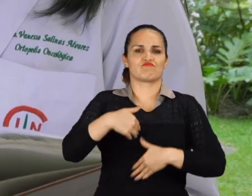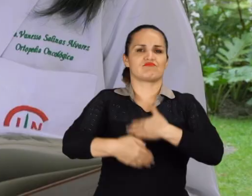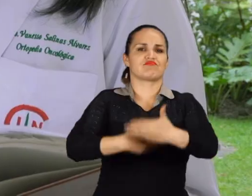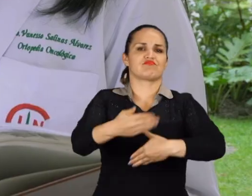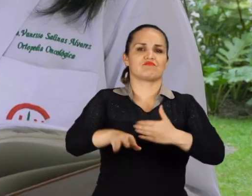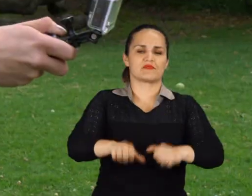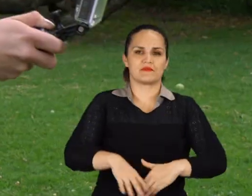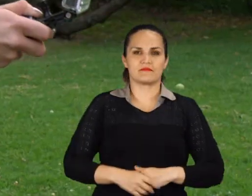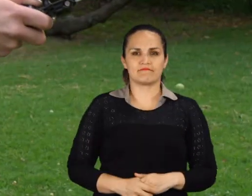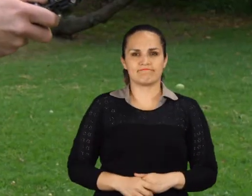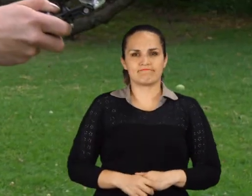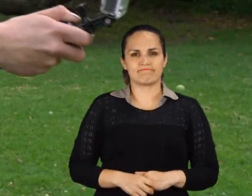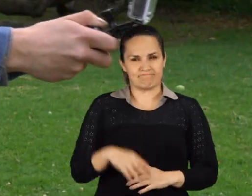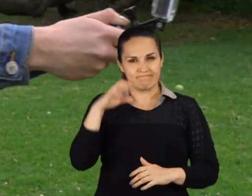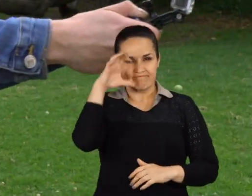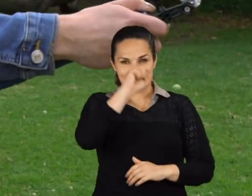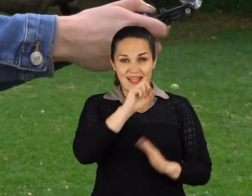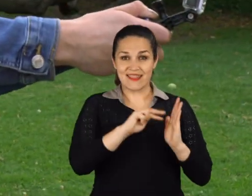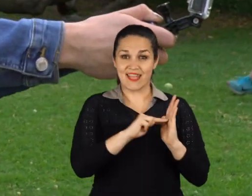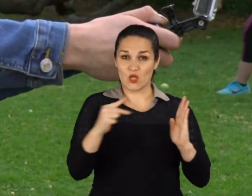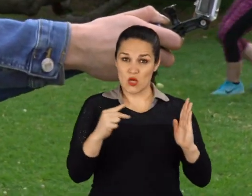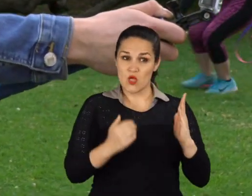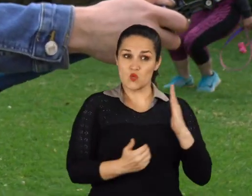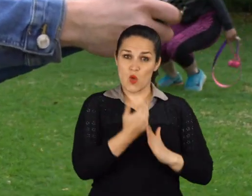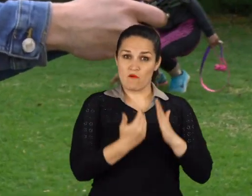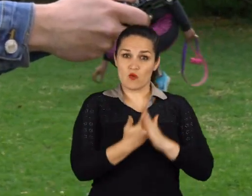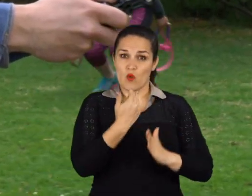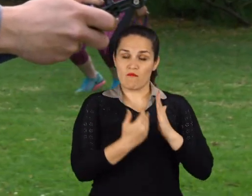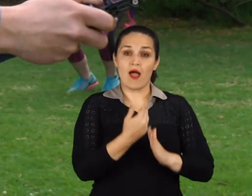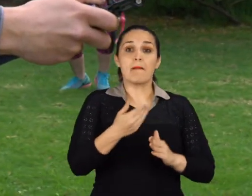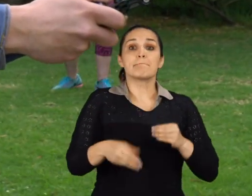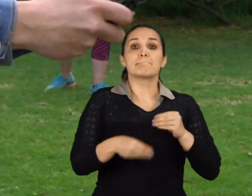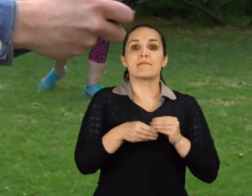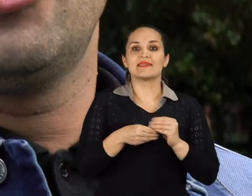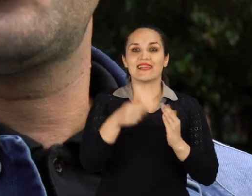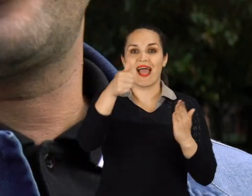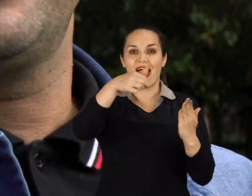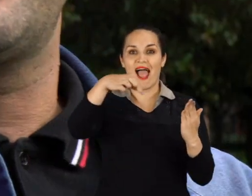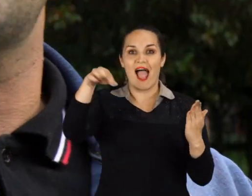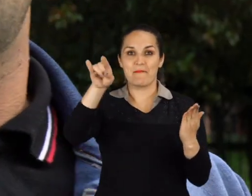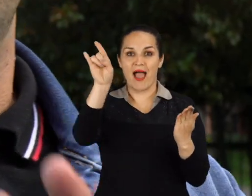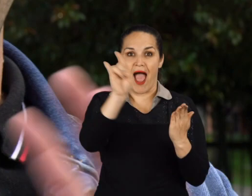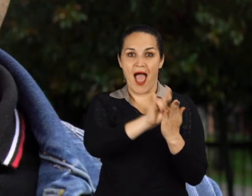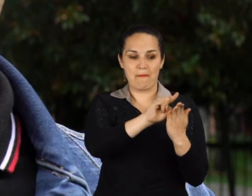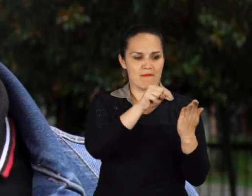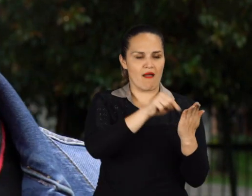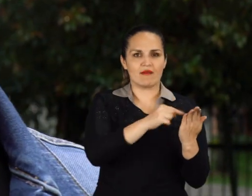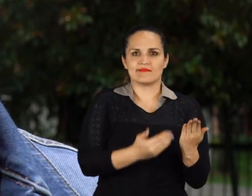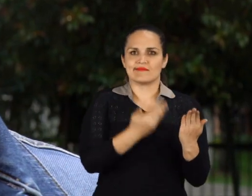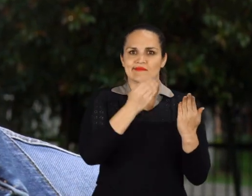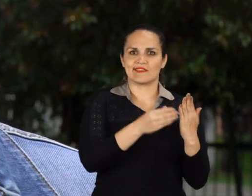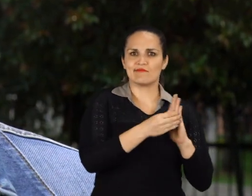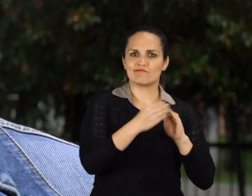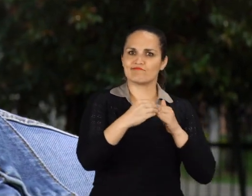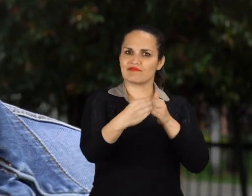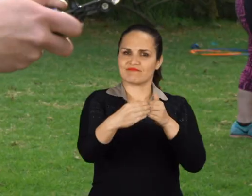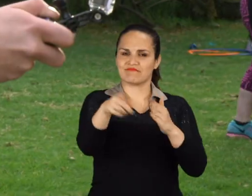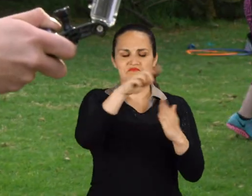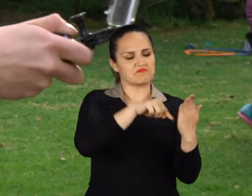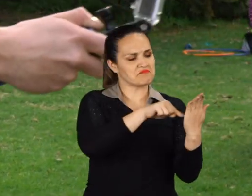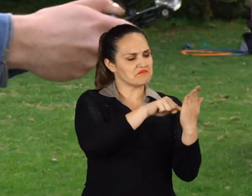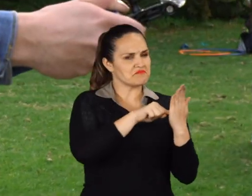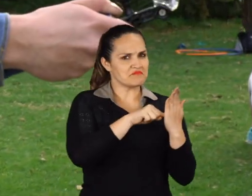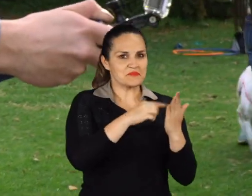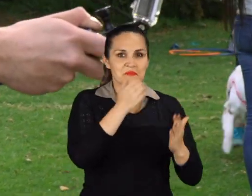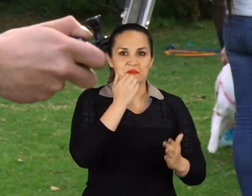más temprana. Entender la importancia de las nuevas tecnologías, como lo son las aplicaciones, nos permite resolver diversas necesidades de nuestro entorno,